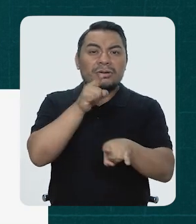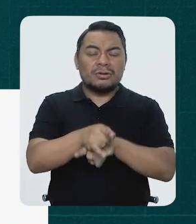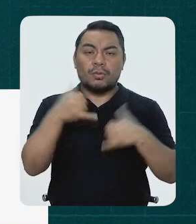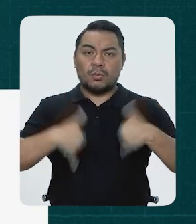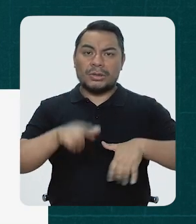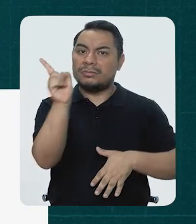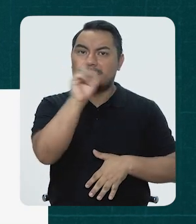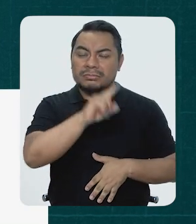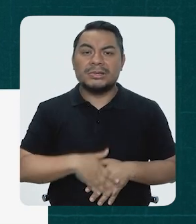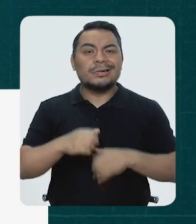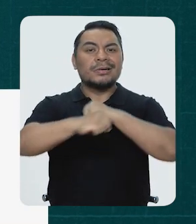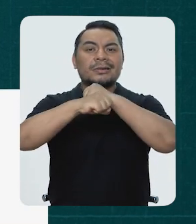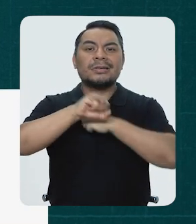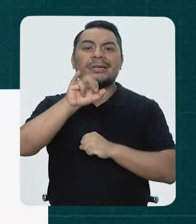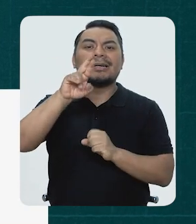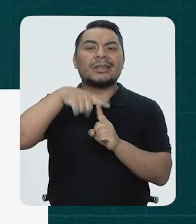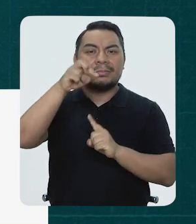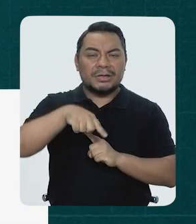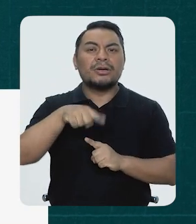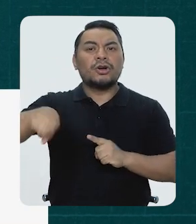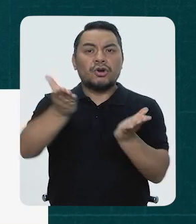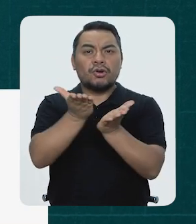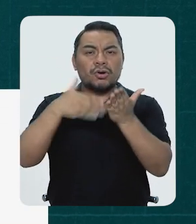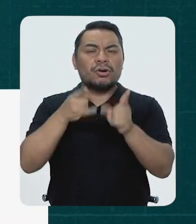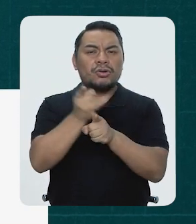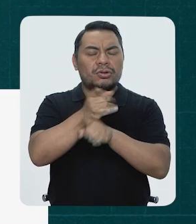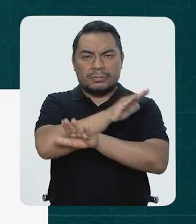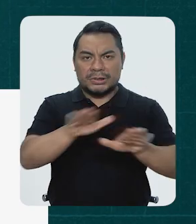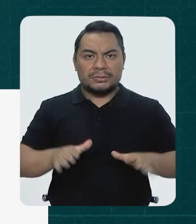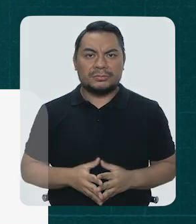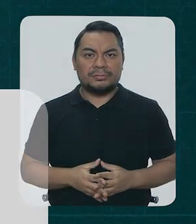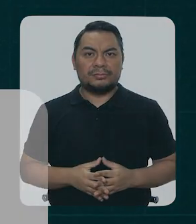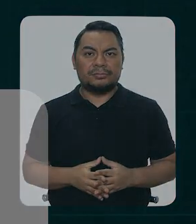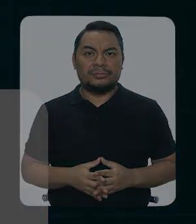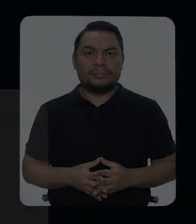no es juego. Una campaña del IRTP para tomar el acoso escolar en serio.